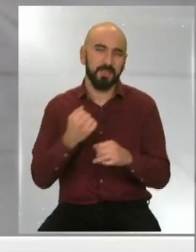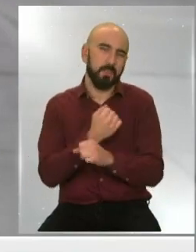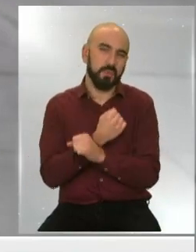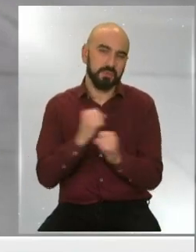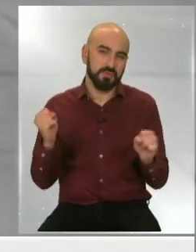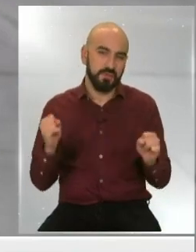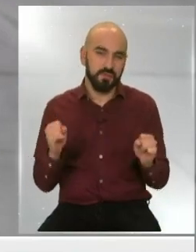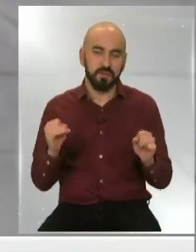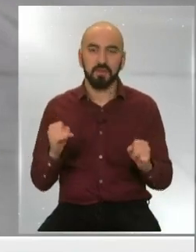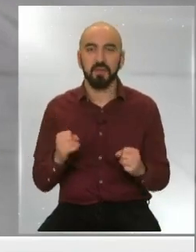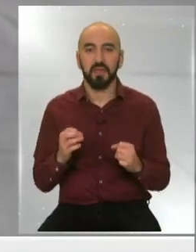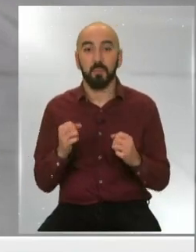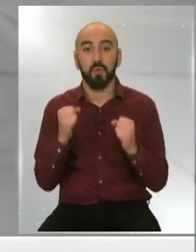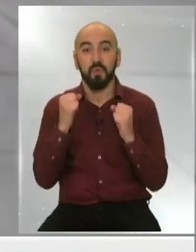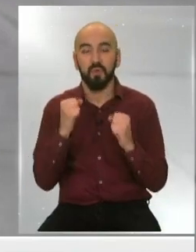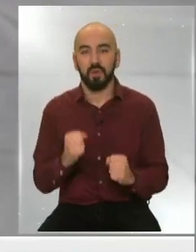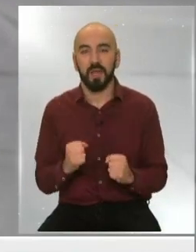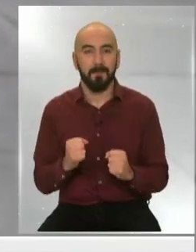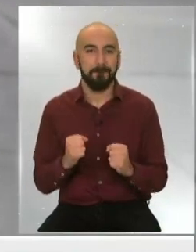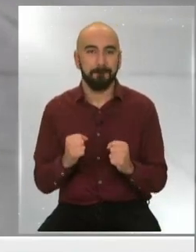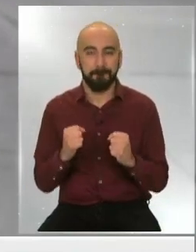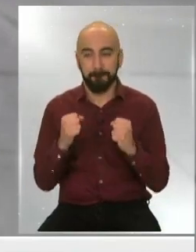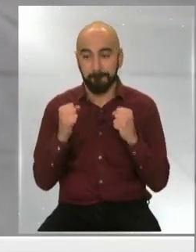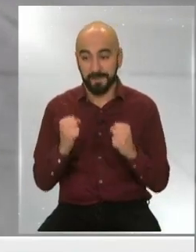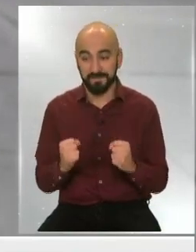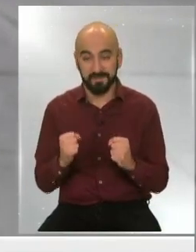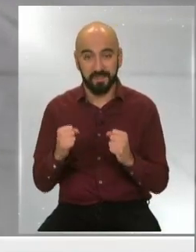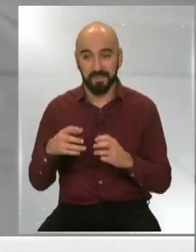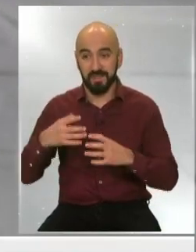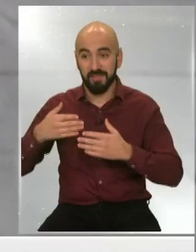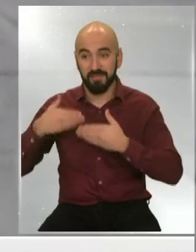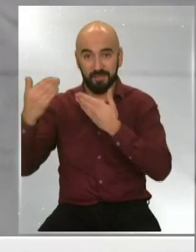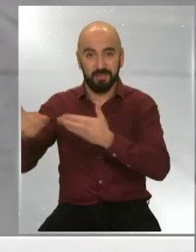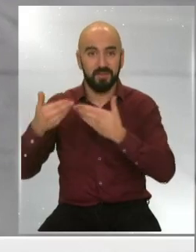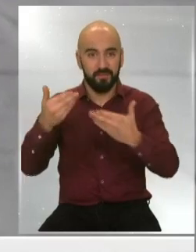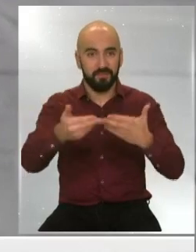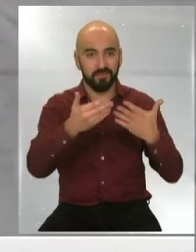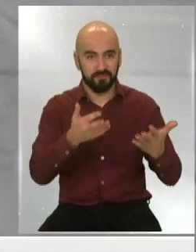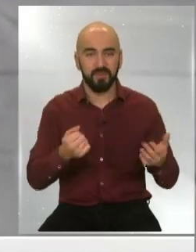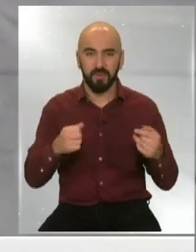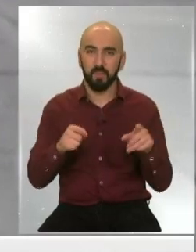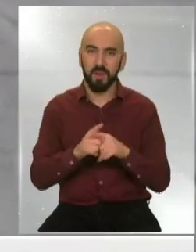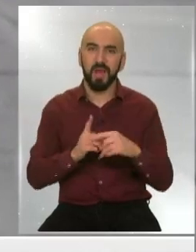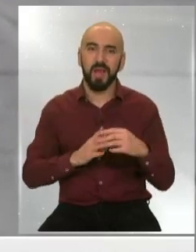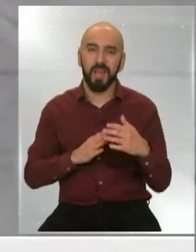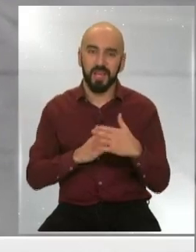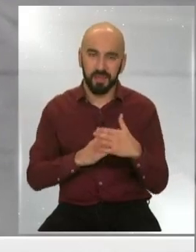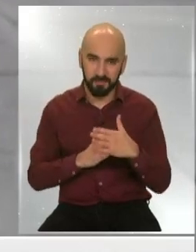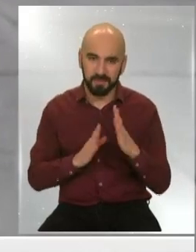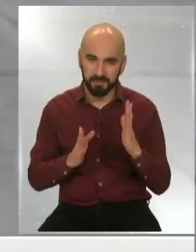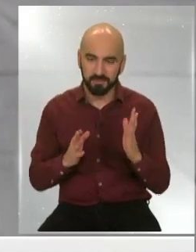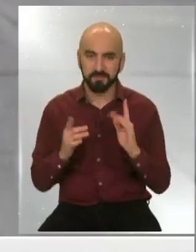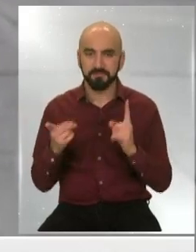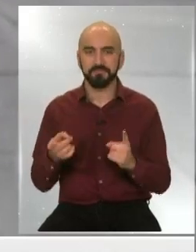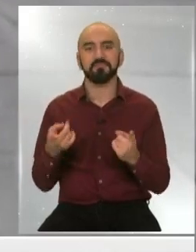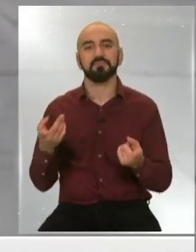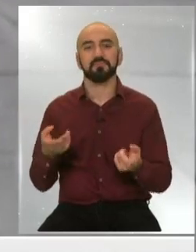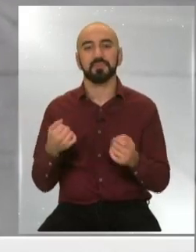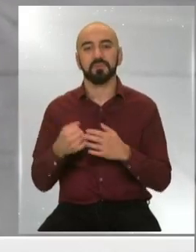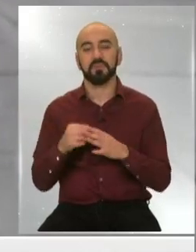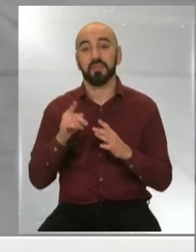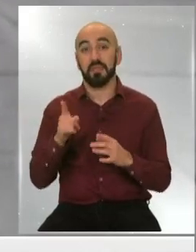de distribución que es limitada y por lo tanto, si bien vamos a llegar a este